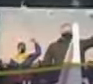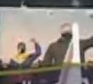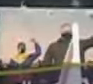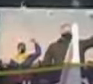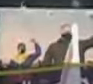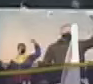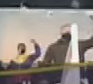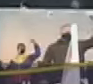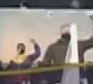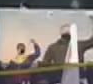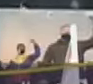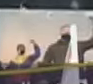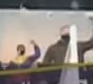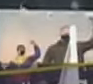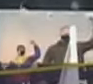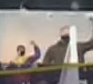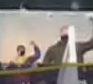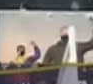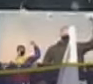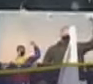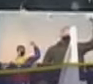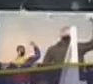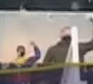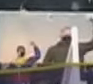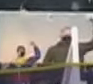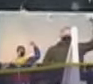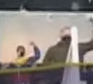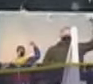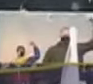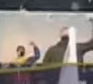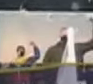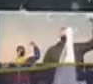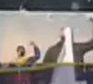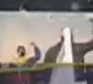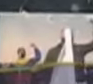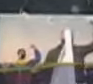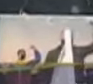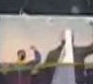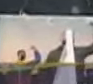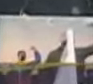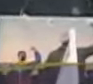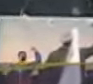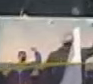mujeres, que hoy, más que nunca,